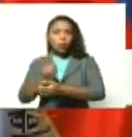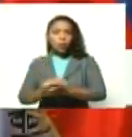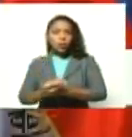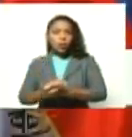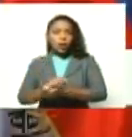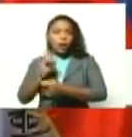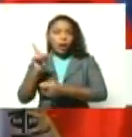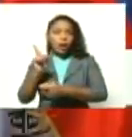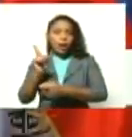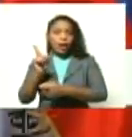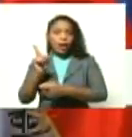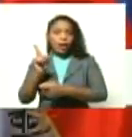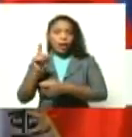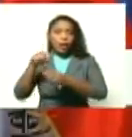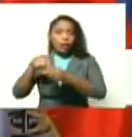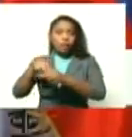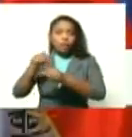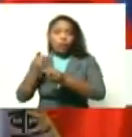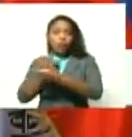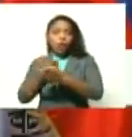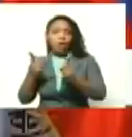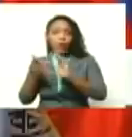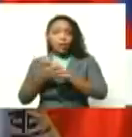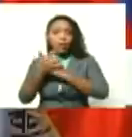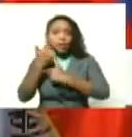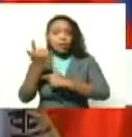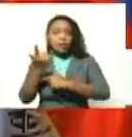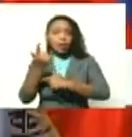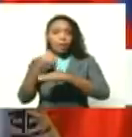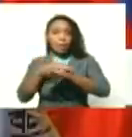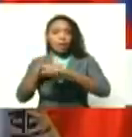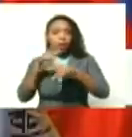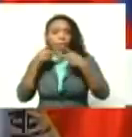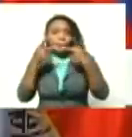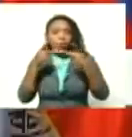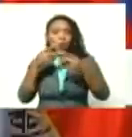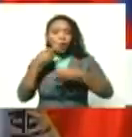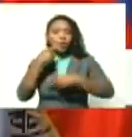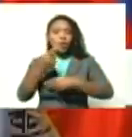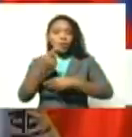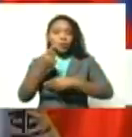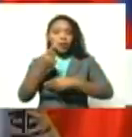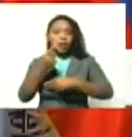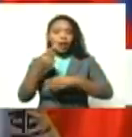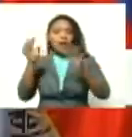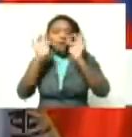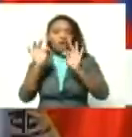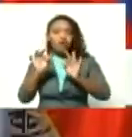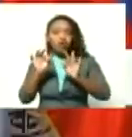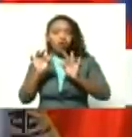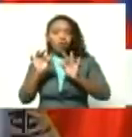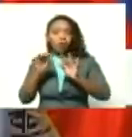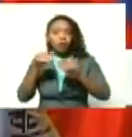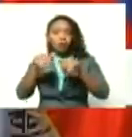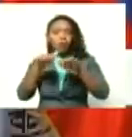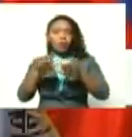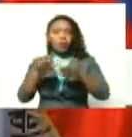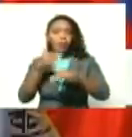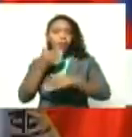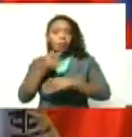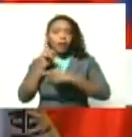sea excarcelado, el Ministerio Público apela con efecto suspensivo y permite que